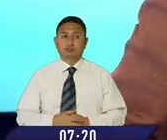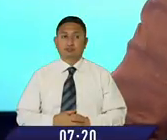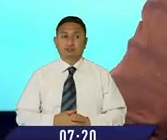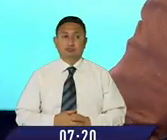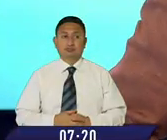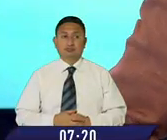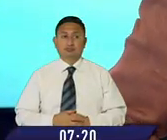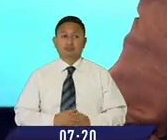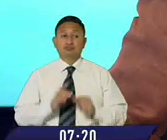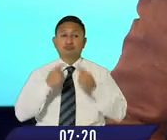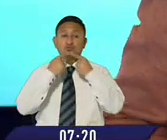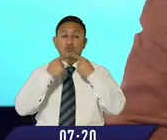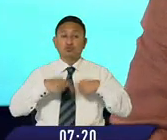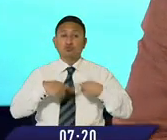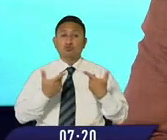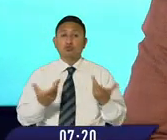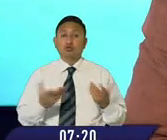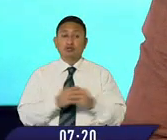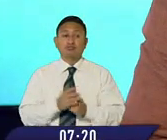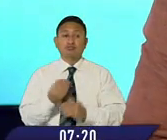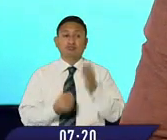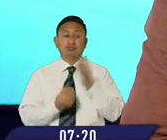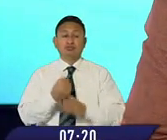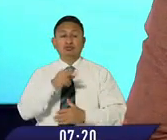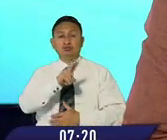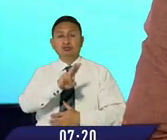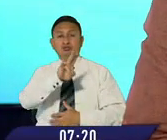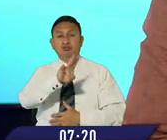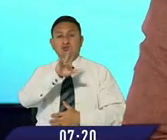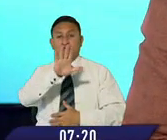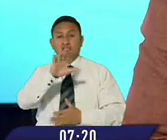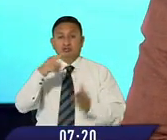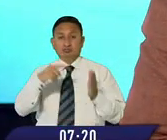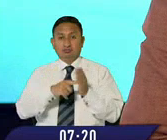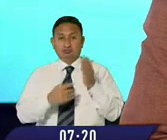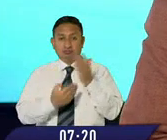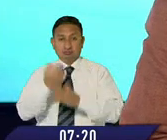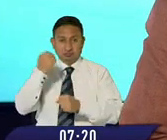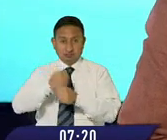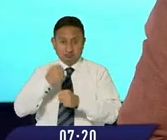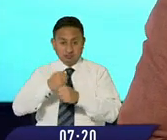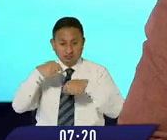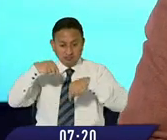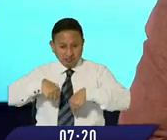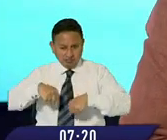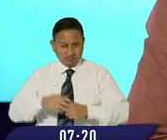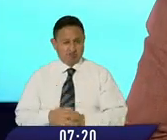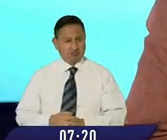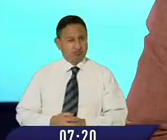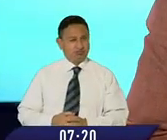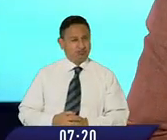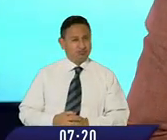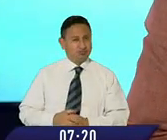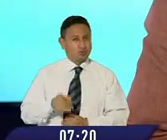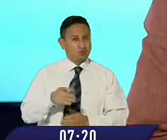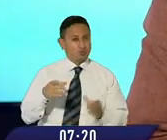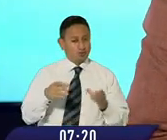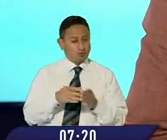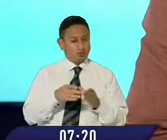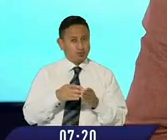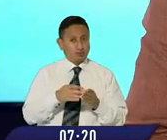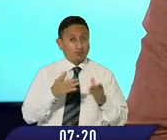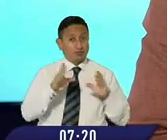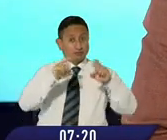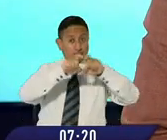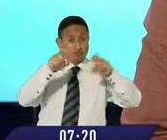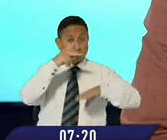el anuncio gubernamental sobre la creación de 275,000 nuevos empleos recibió varios cuestionamientos desde la Cámara de la Pequeña y Mediana